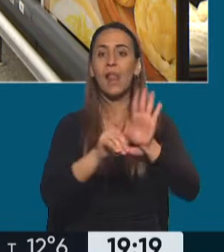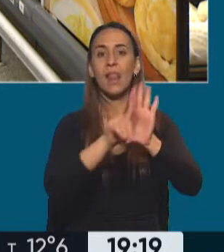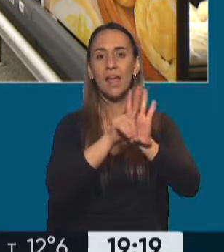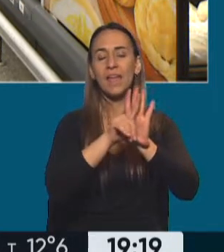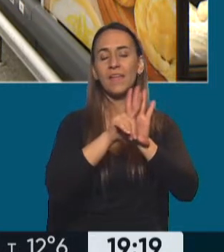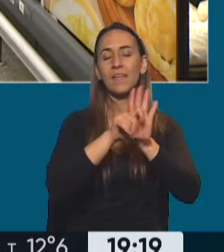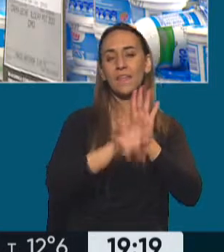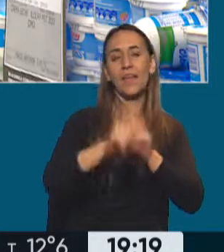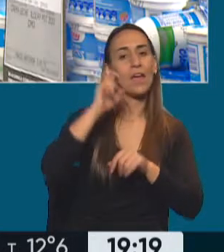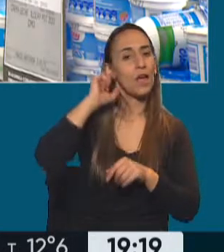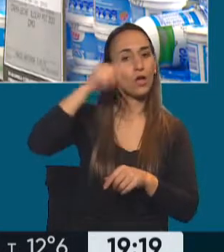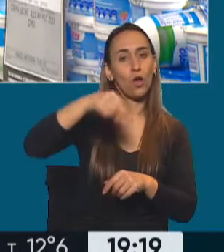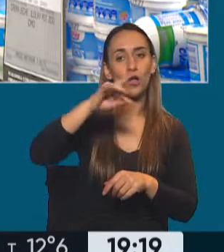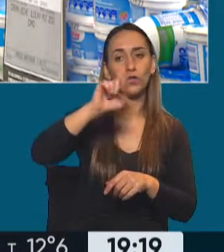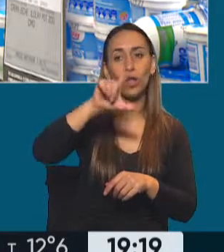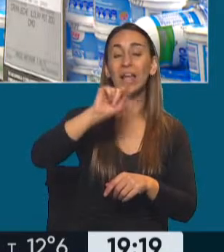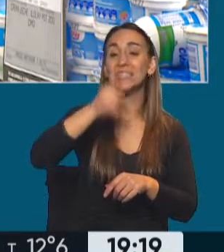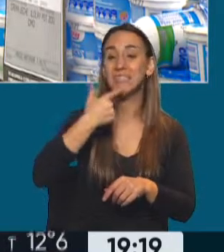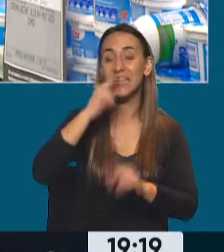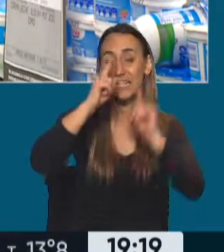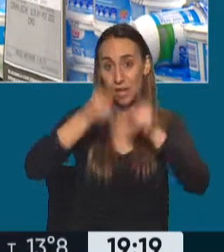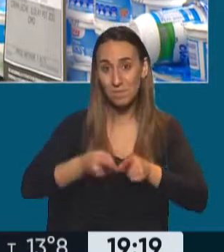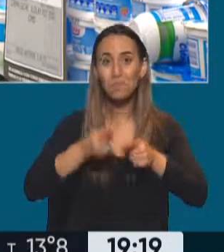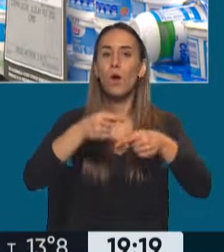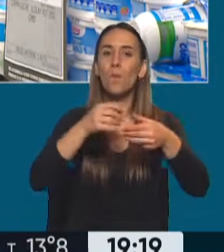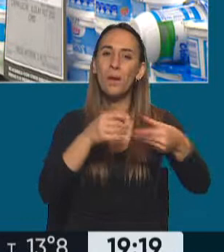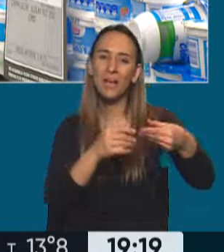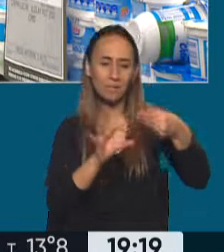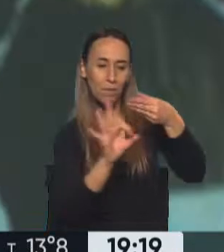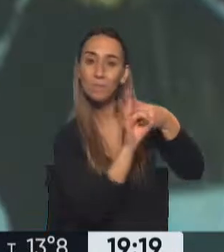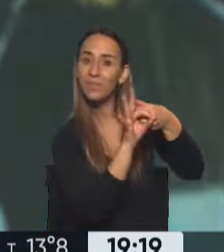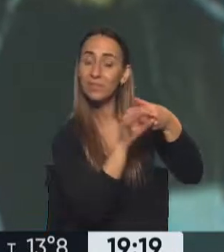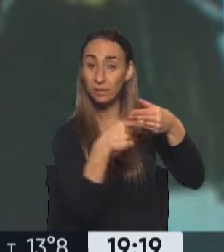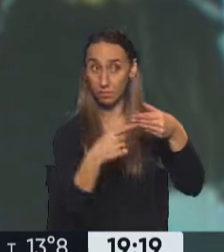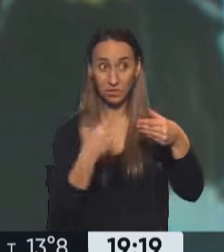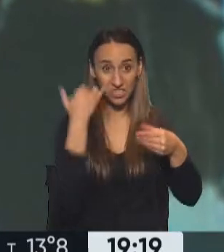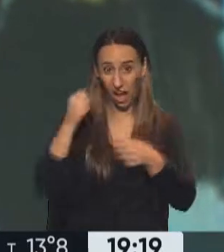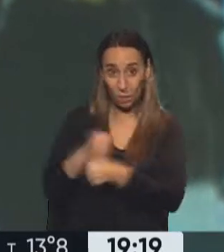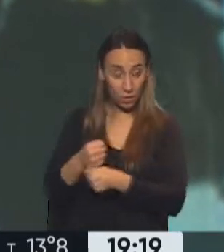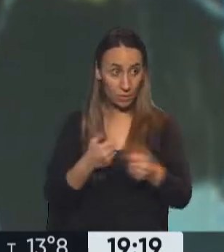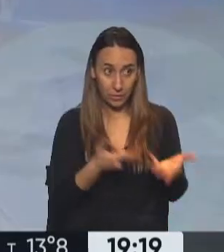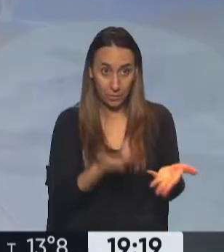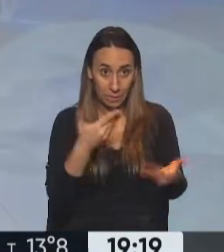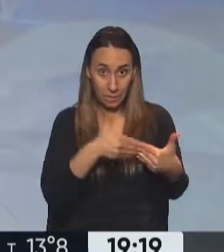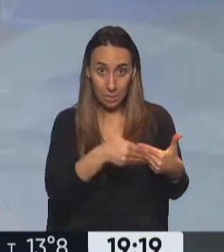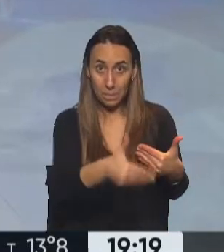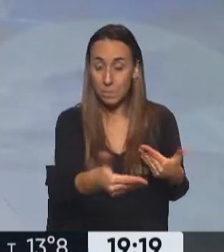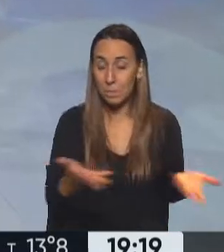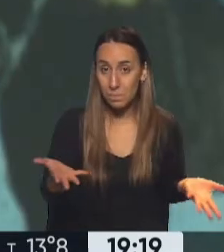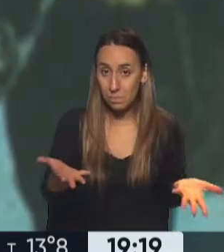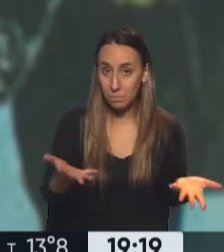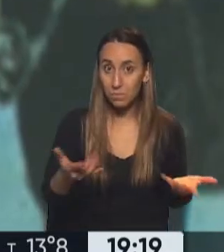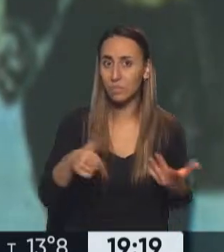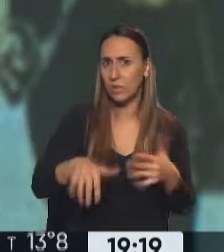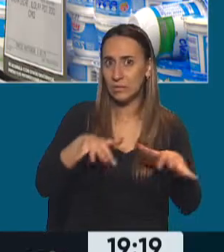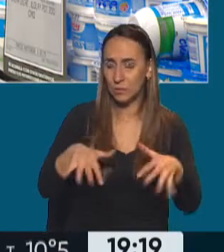de la ley de etiquetado frontal, que hasta ahora, si bien se han sancionado, no hemos visto resultados concretos. Se vienen esperando hace tiempo en un contexto angustiante, ¿no?, de mucha Totalmente.